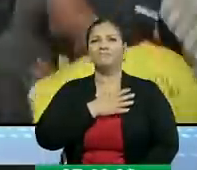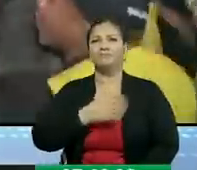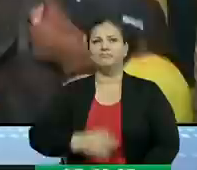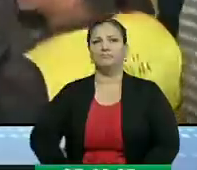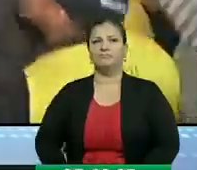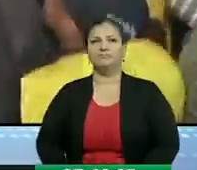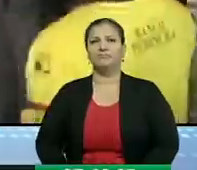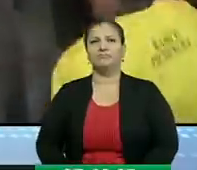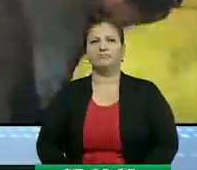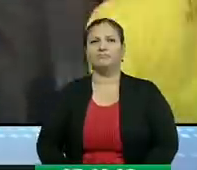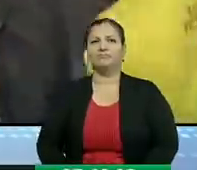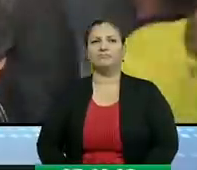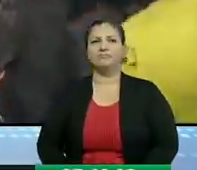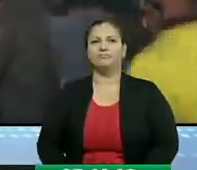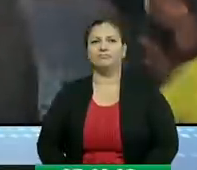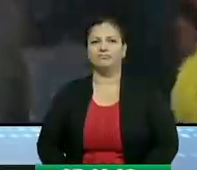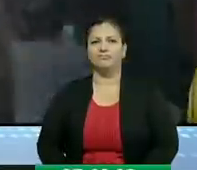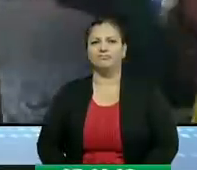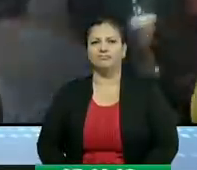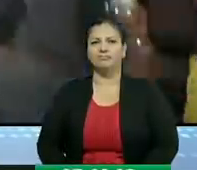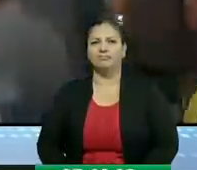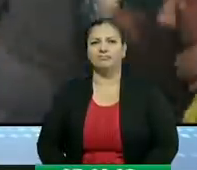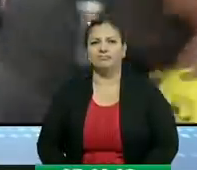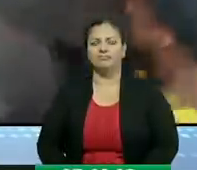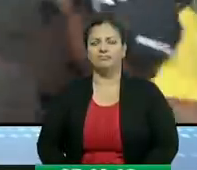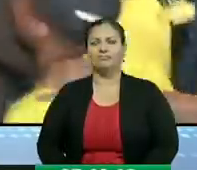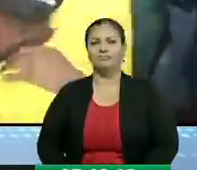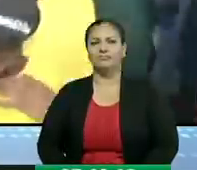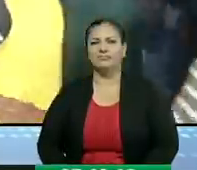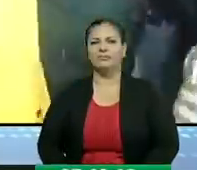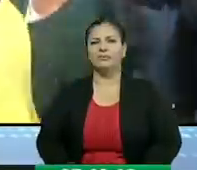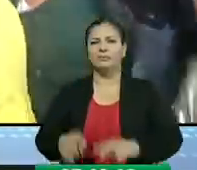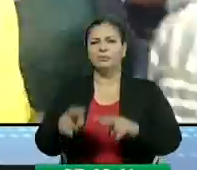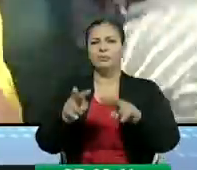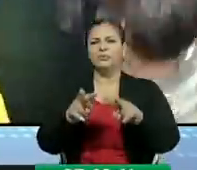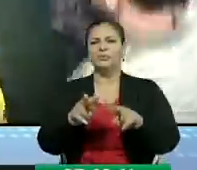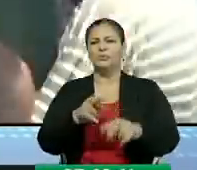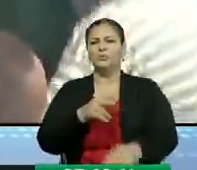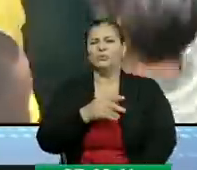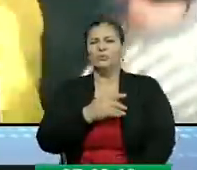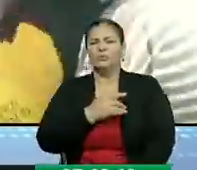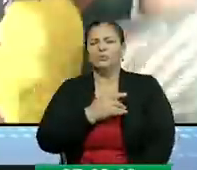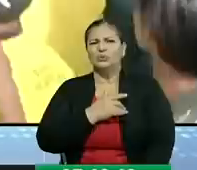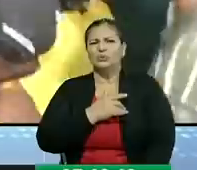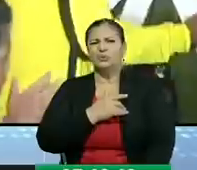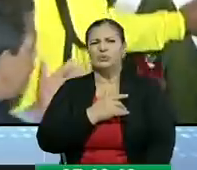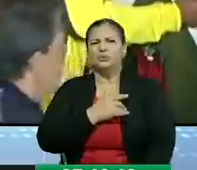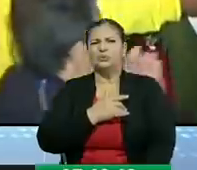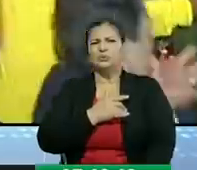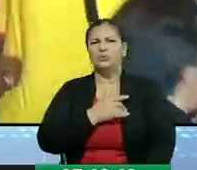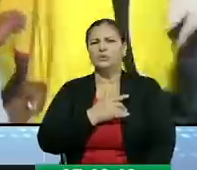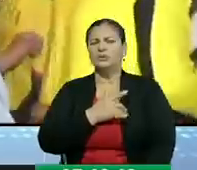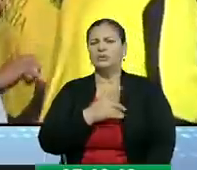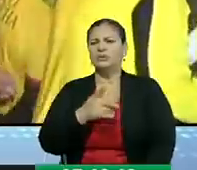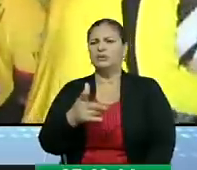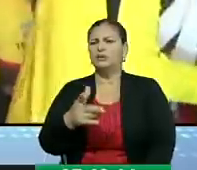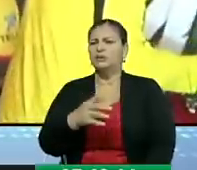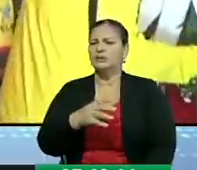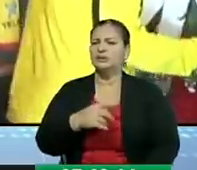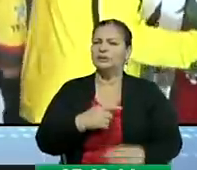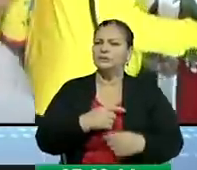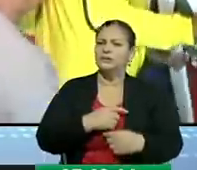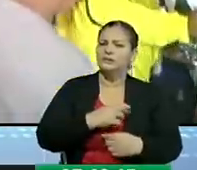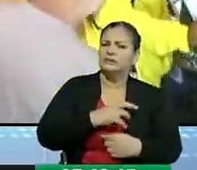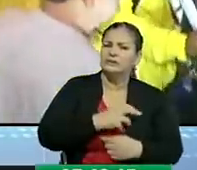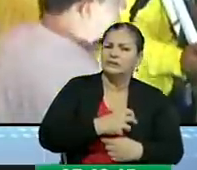que son imágenes muy impactantes de ver esa mezcla, ¿no?, de sentimientos que hay a